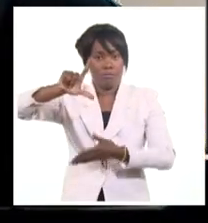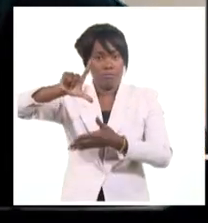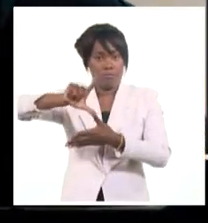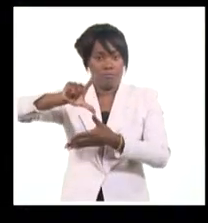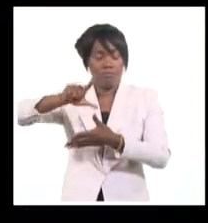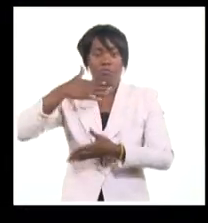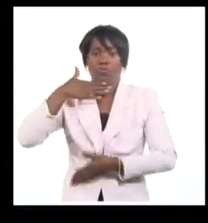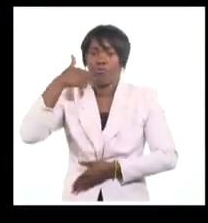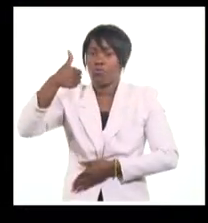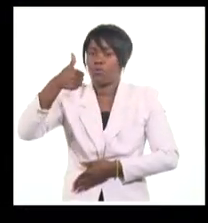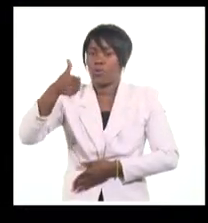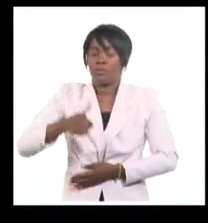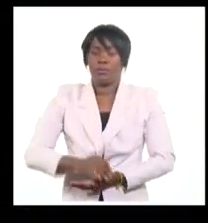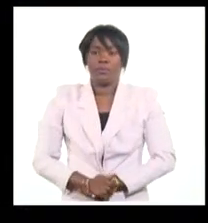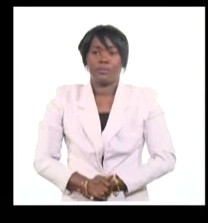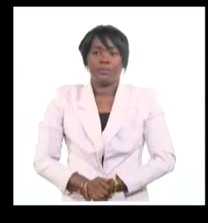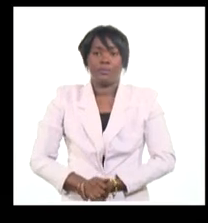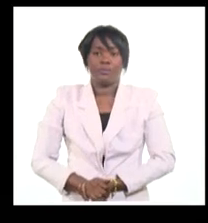Latinoamérica